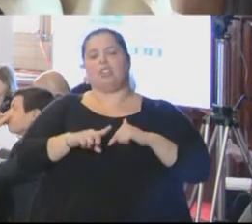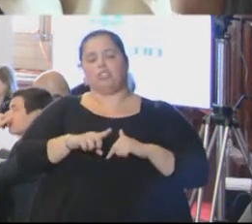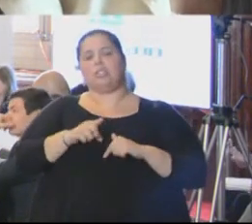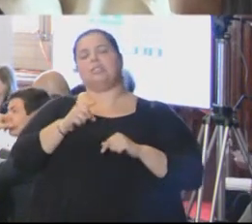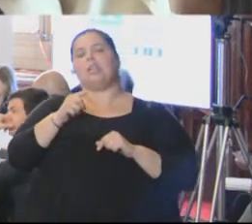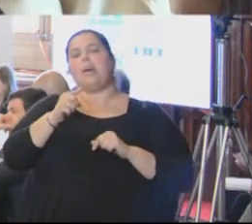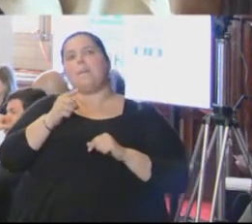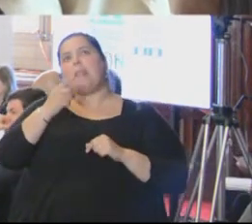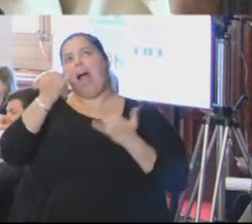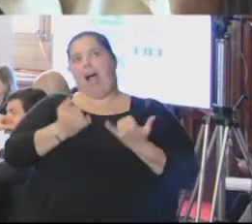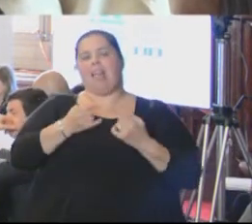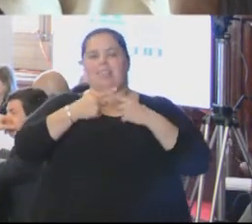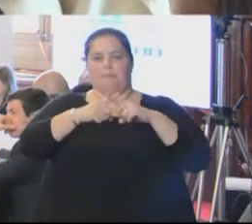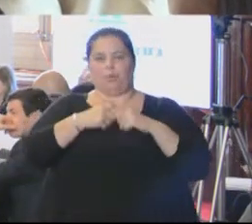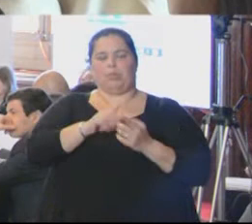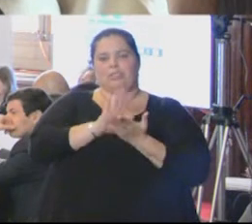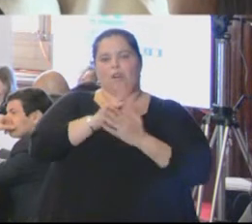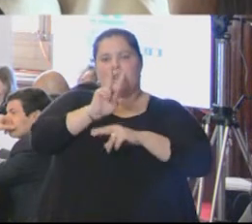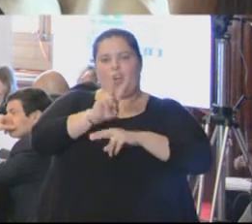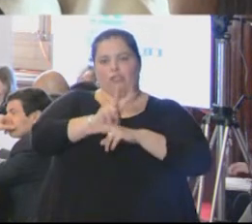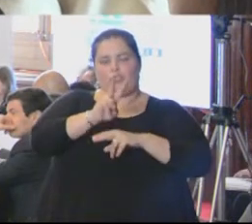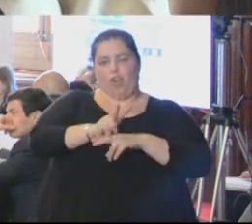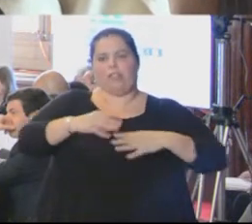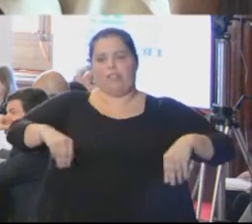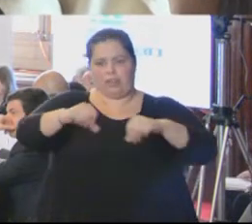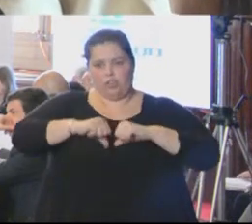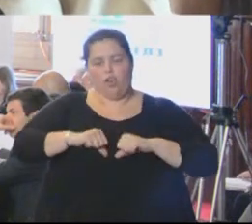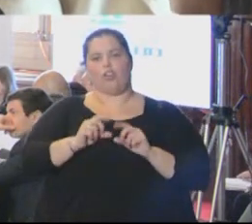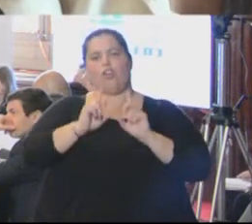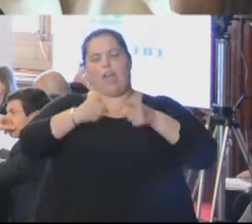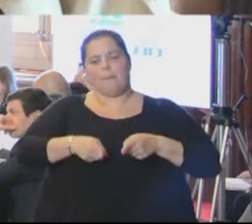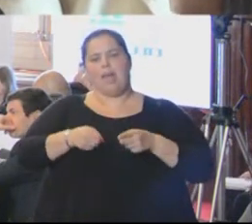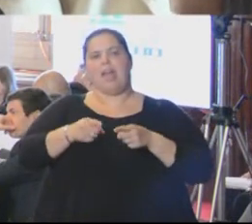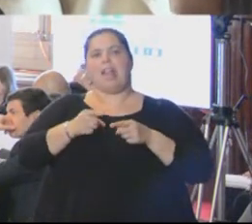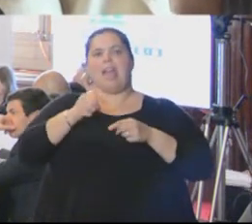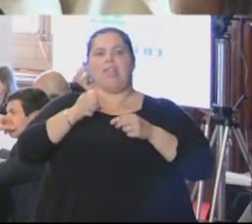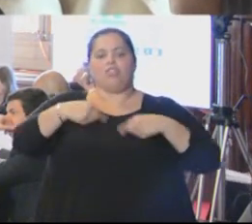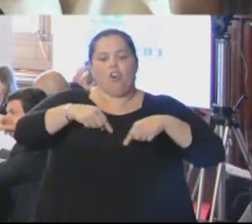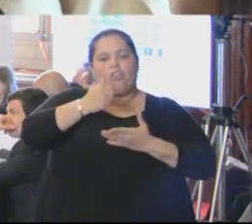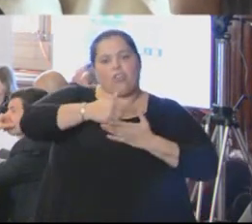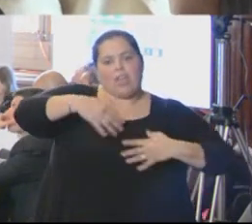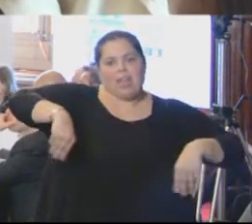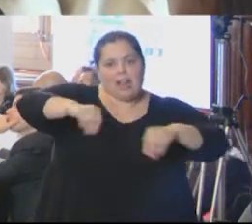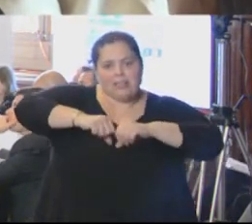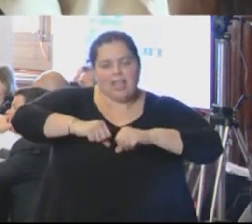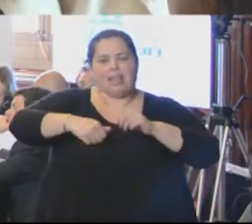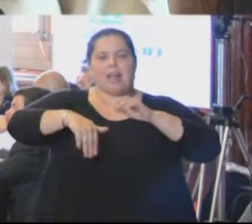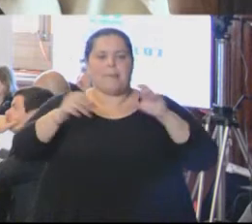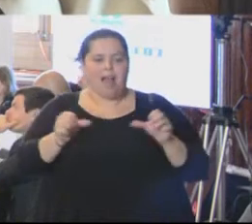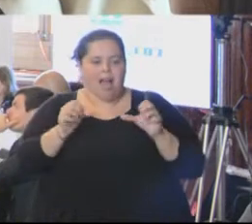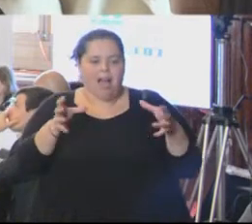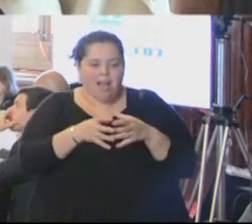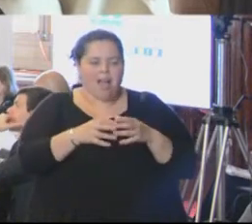control territorial, por las rentas y recursos naturales, así como por la concentración de la tierra para megaproyectos